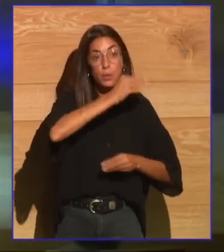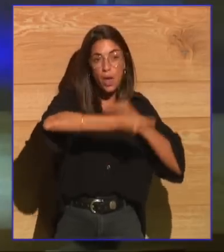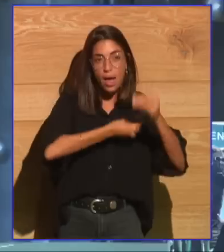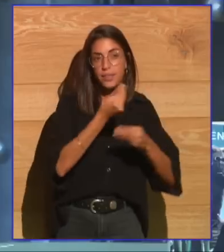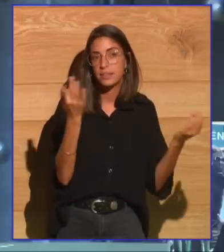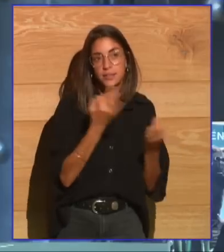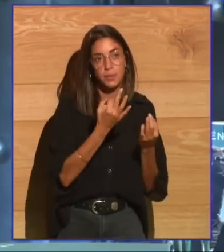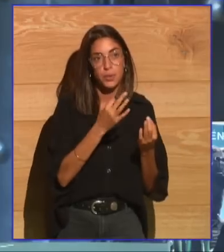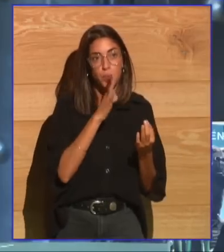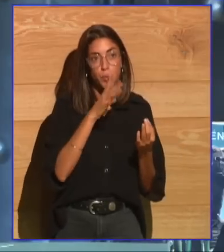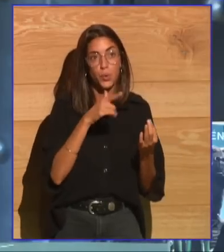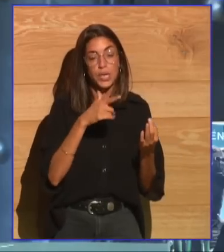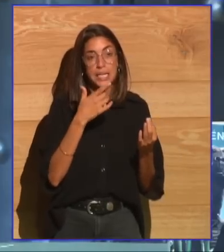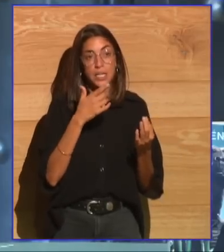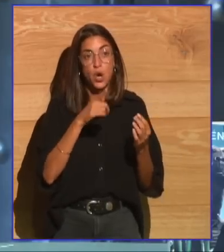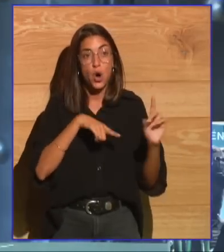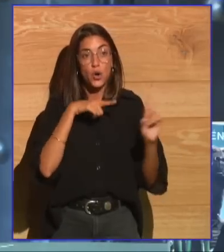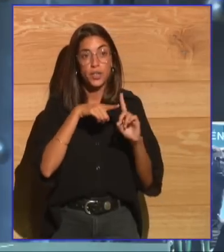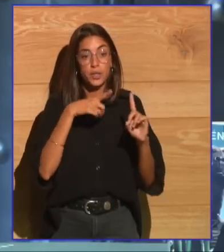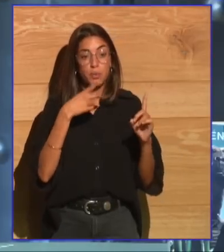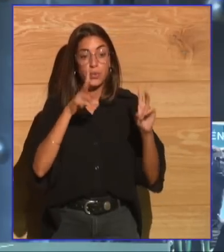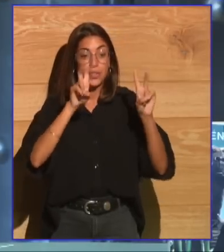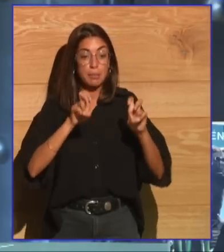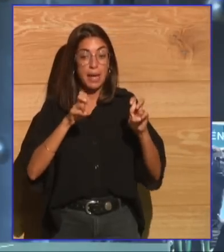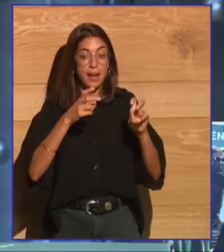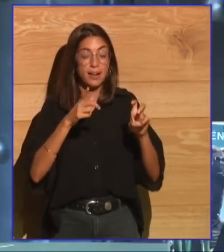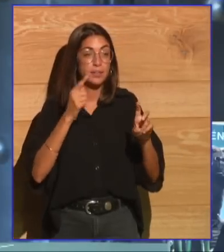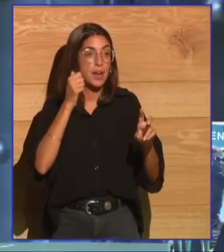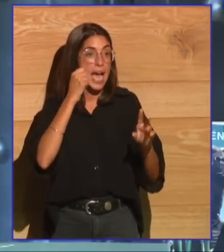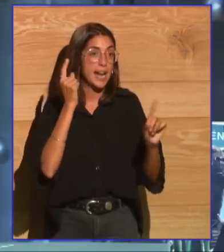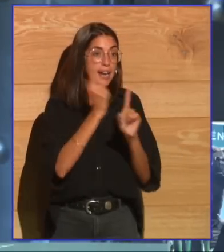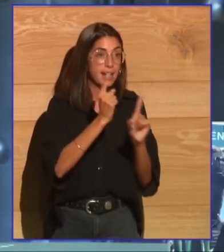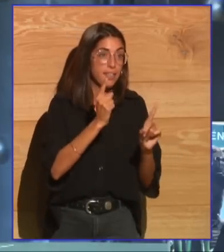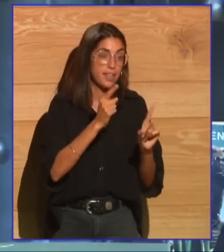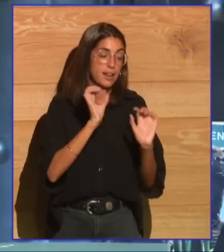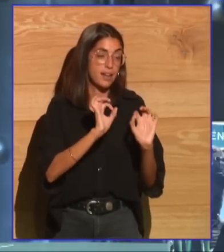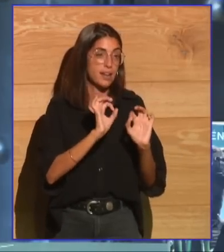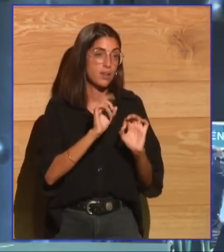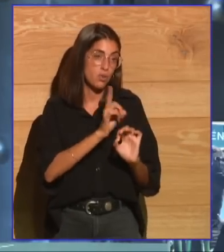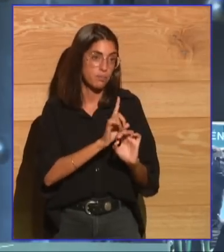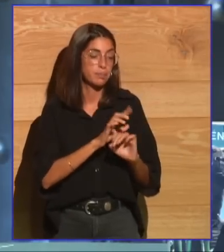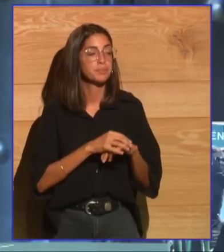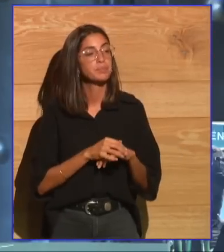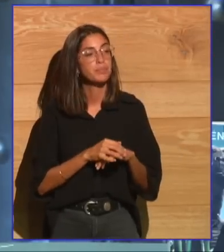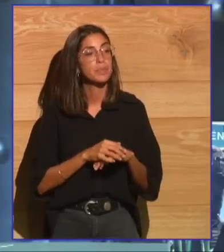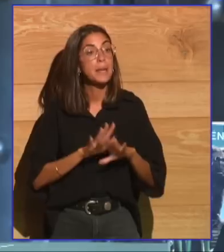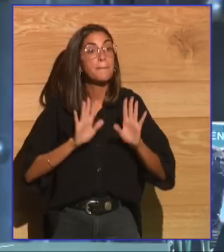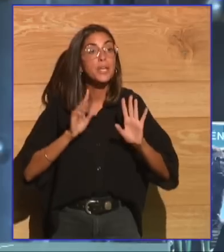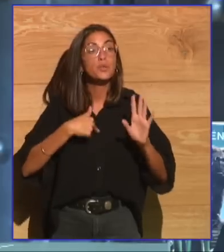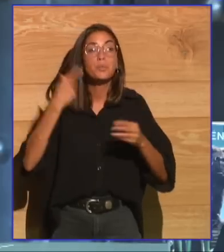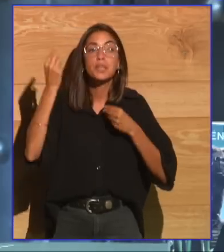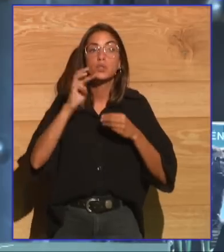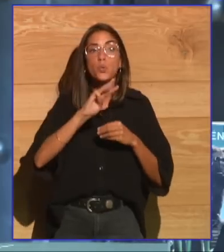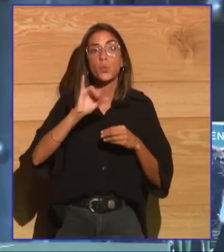raciales al respecto sino de narrativa y de honestidad narradora en fin no obstante creo creo que fue williams el que